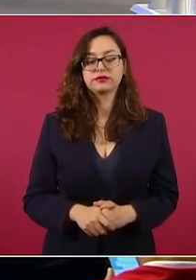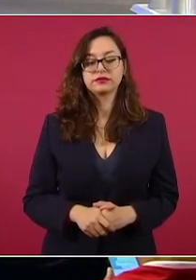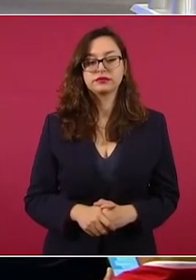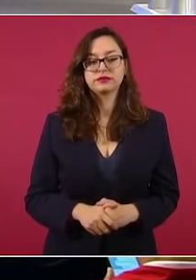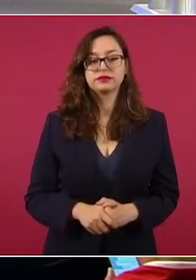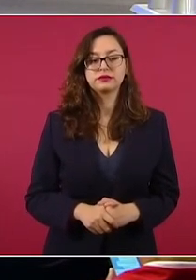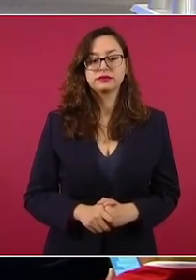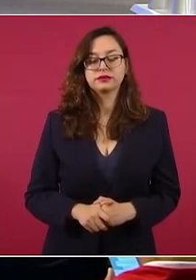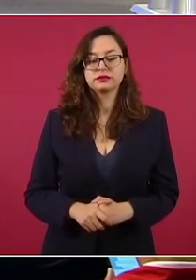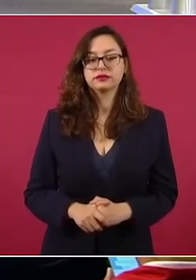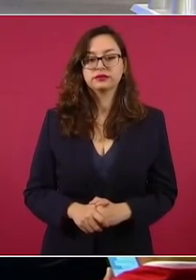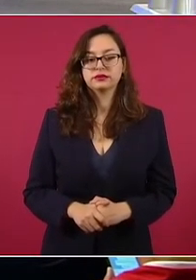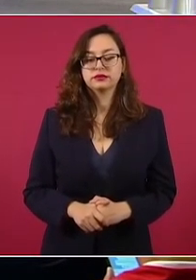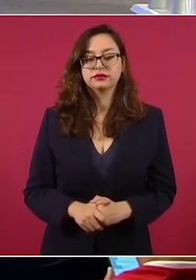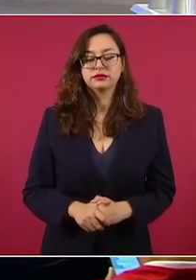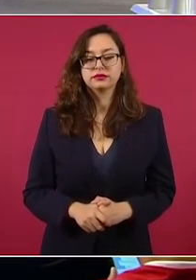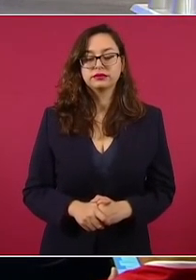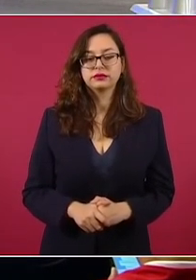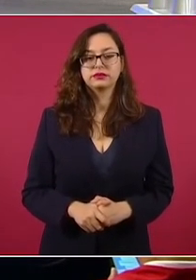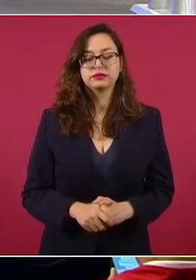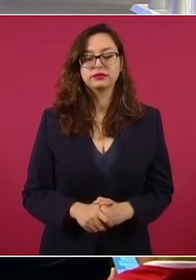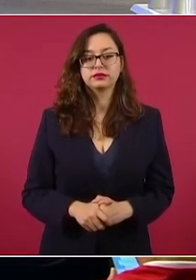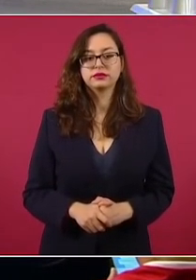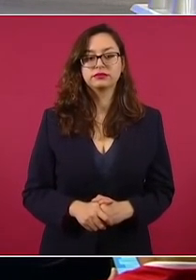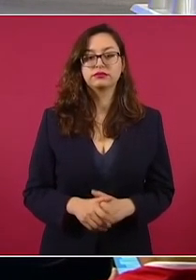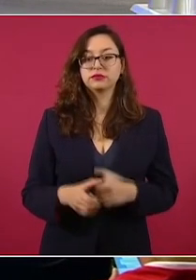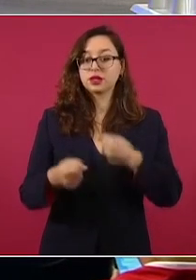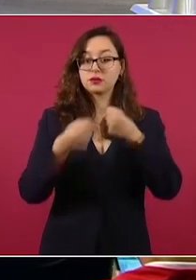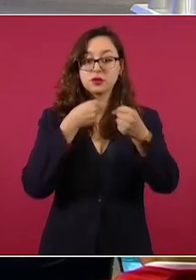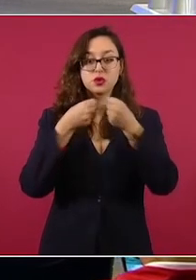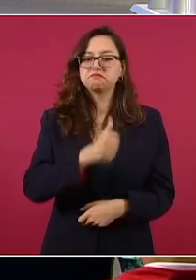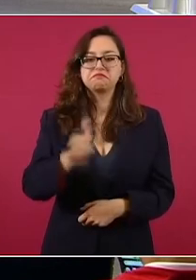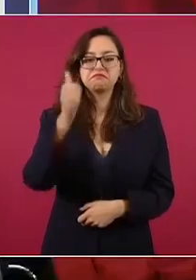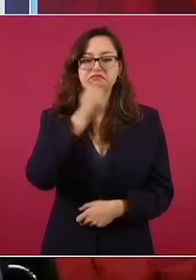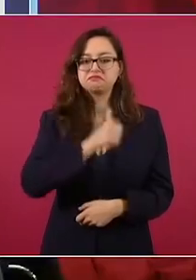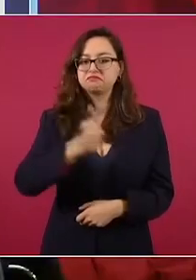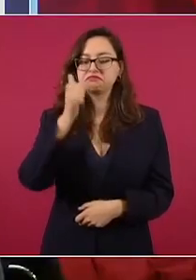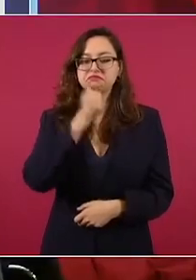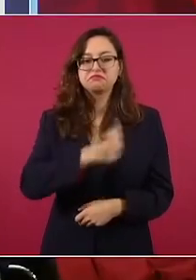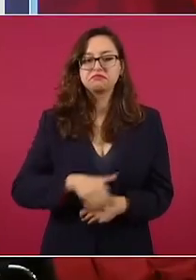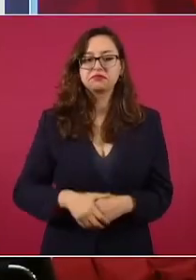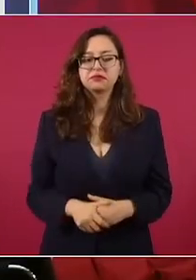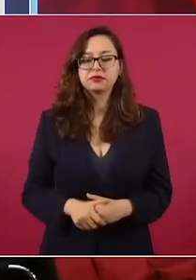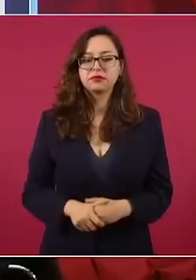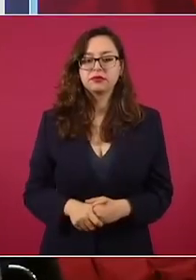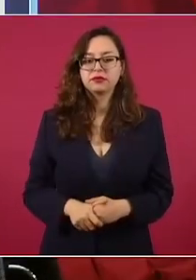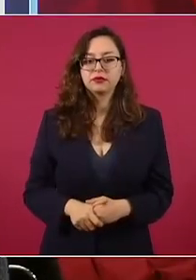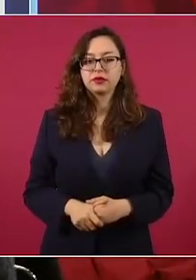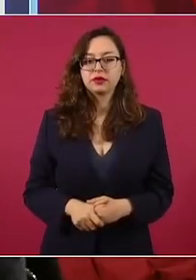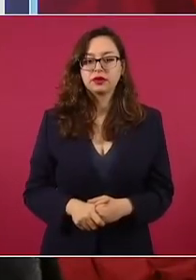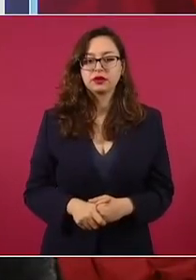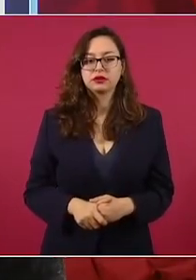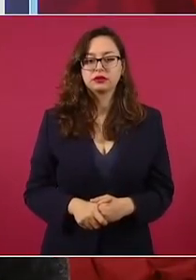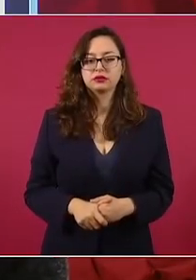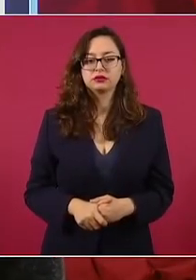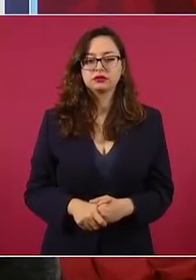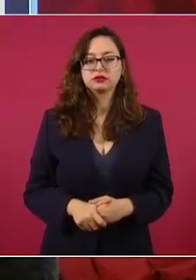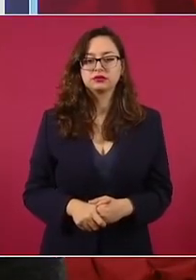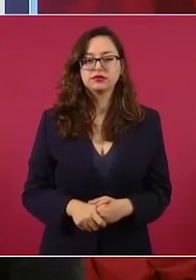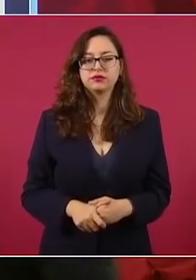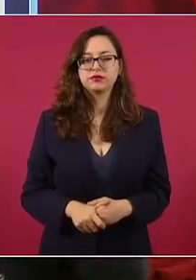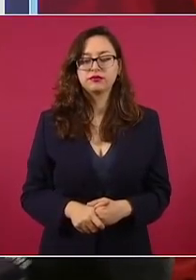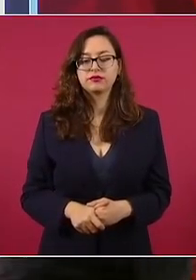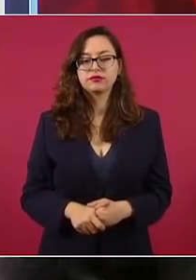periodistas de derecha de siempre. Este José Sarucán no es